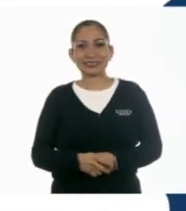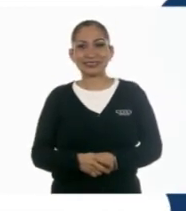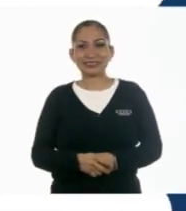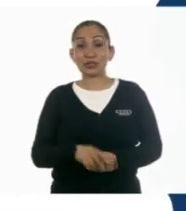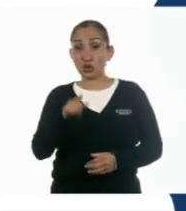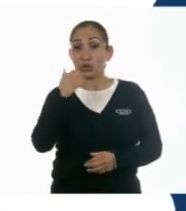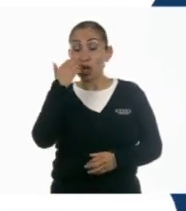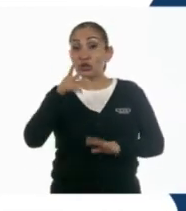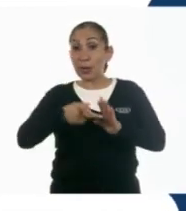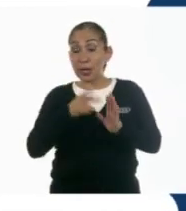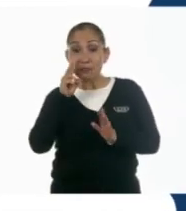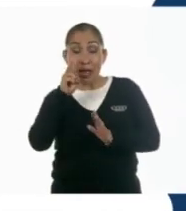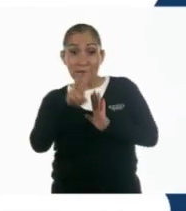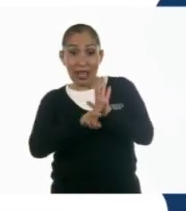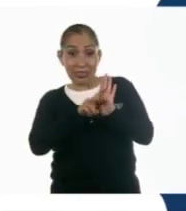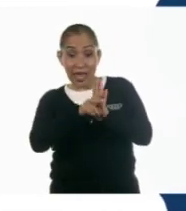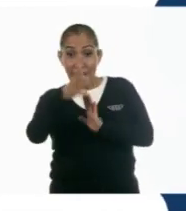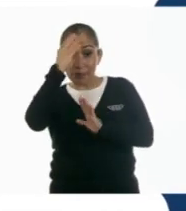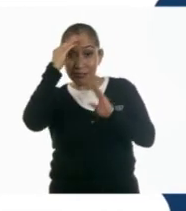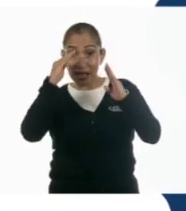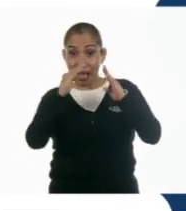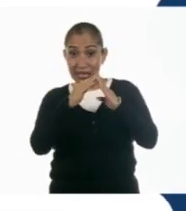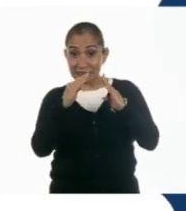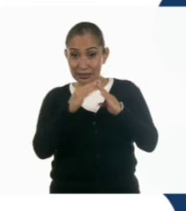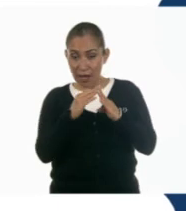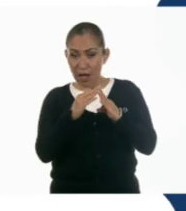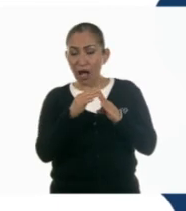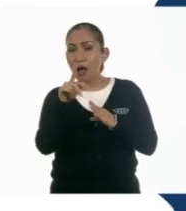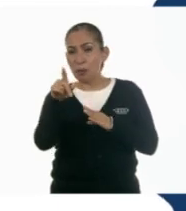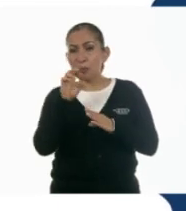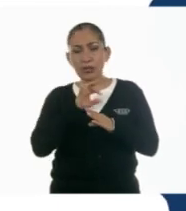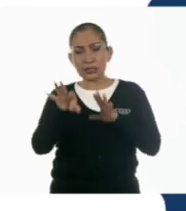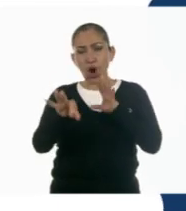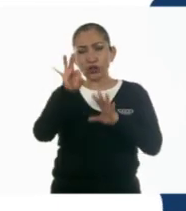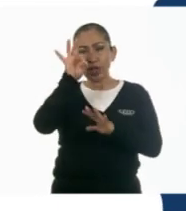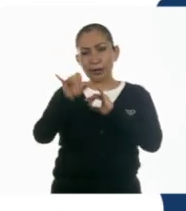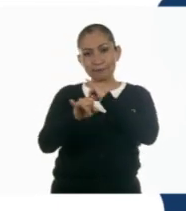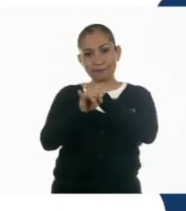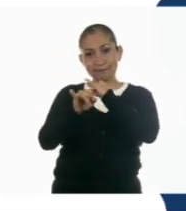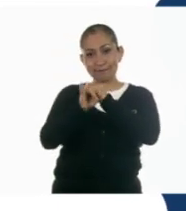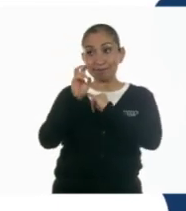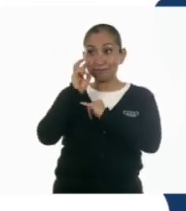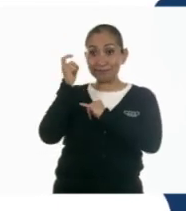conaliteg.cep.gov.mx. Si quieres volver a ver los programas de Aprende en Casa, los puedes encontrar